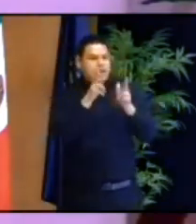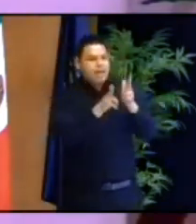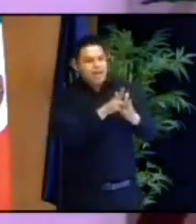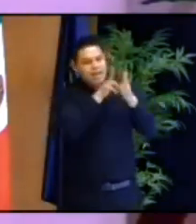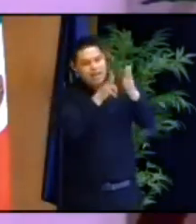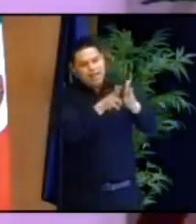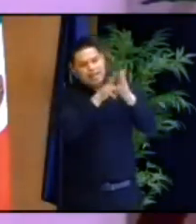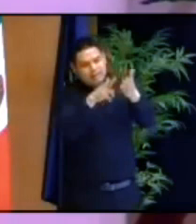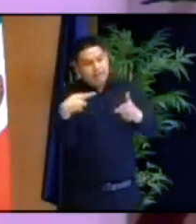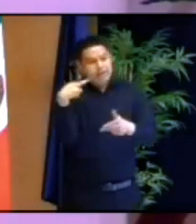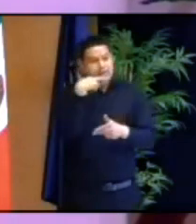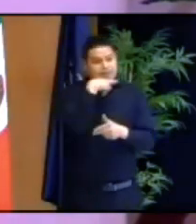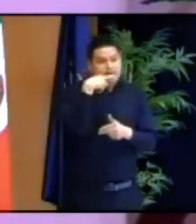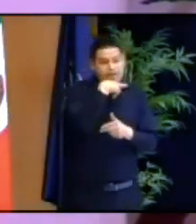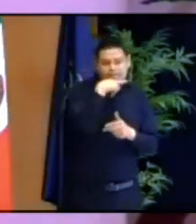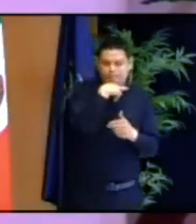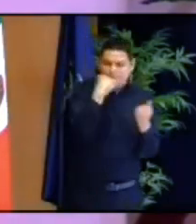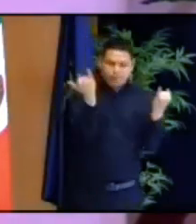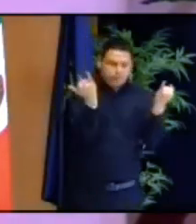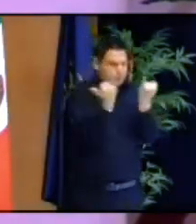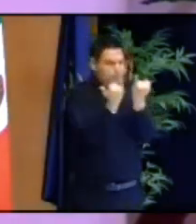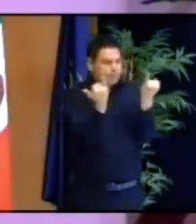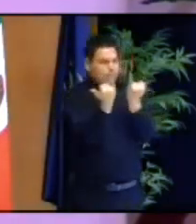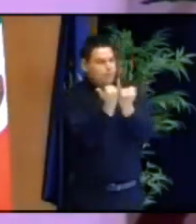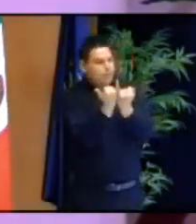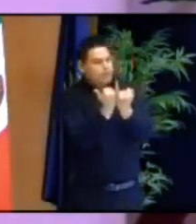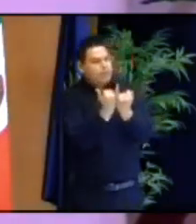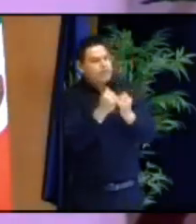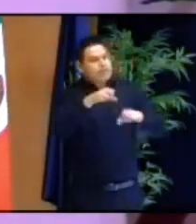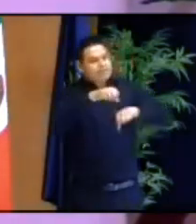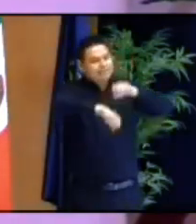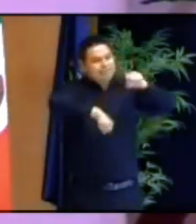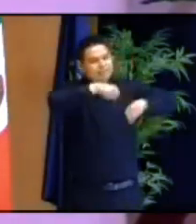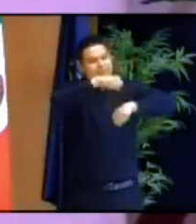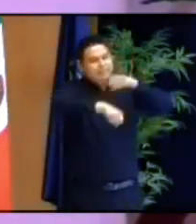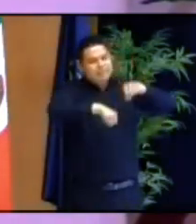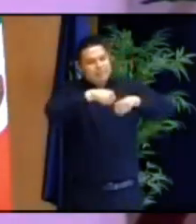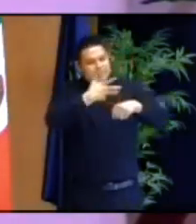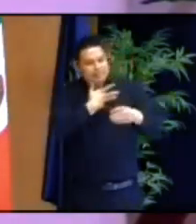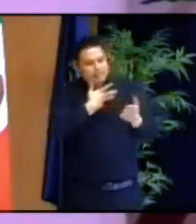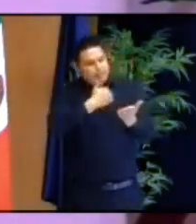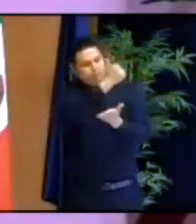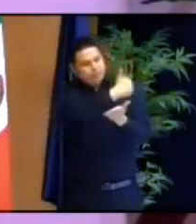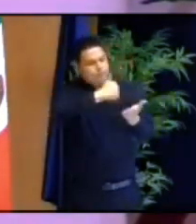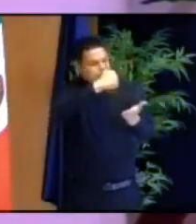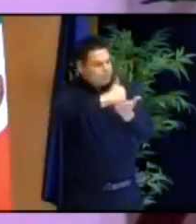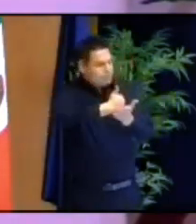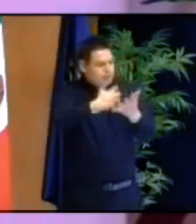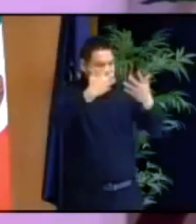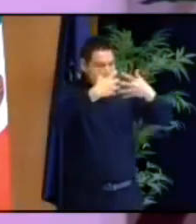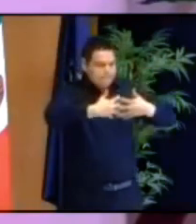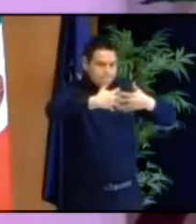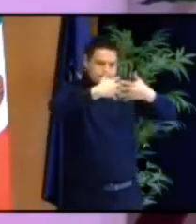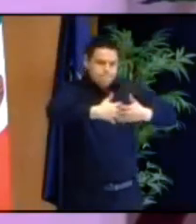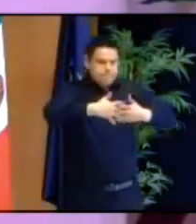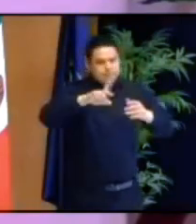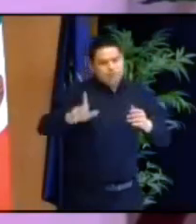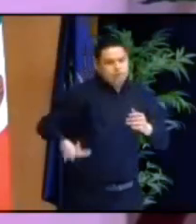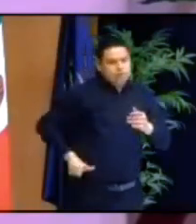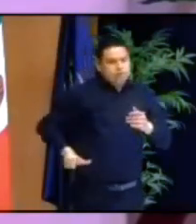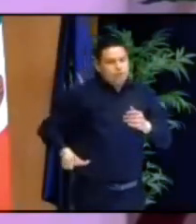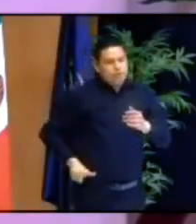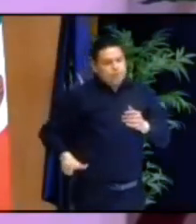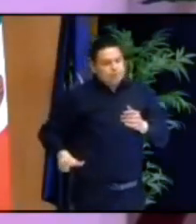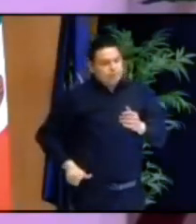una empresa pública. Las bicicletas que tenemos en la ciudad, una empresa pública que tiene una